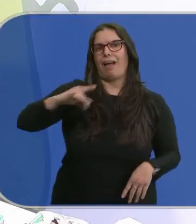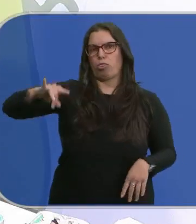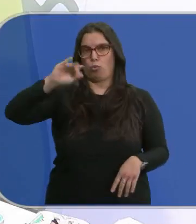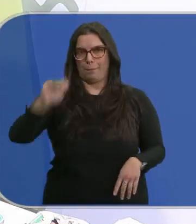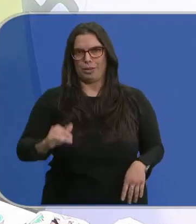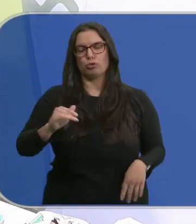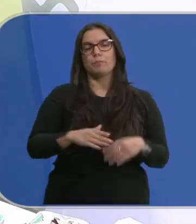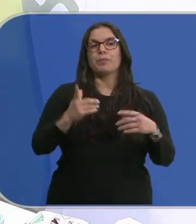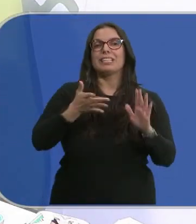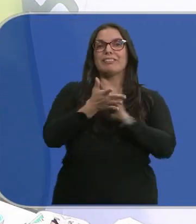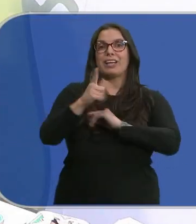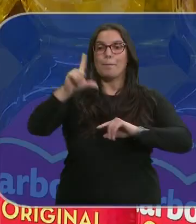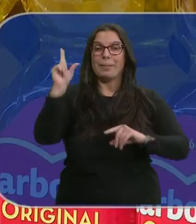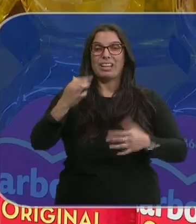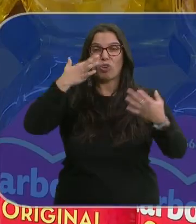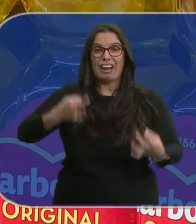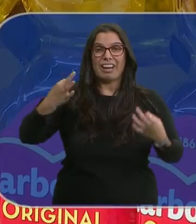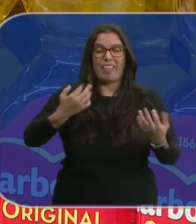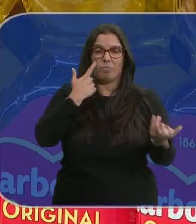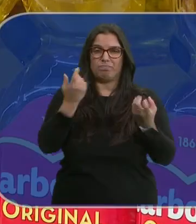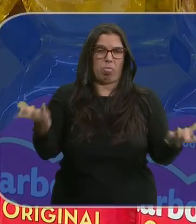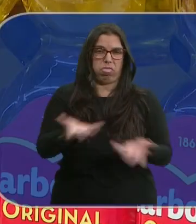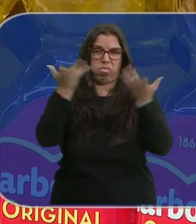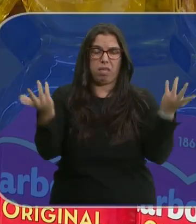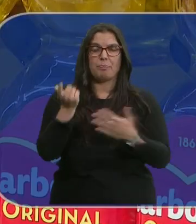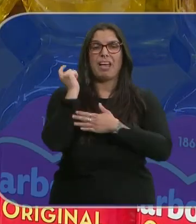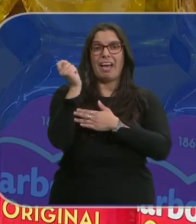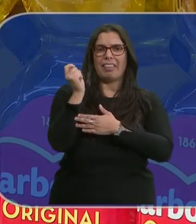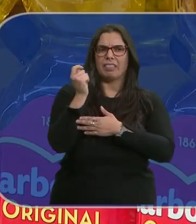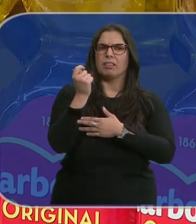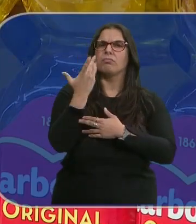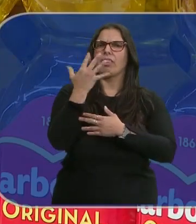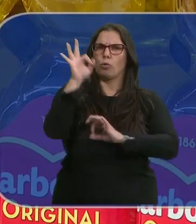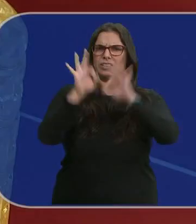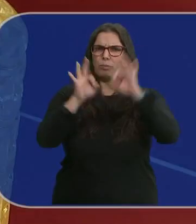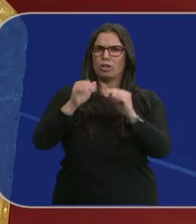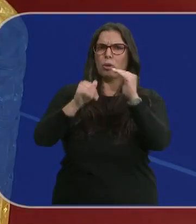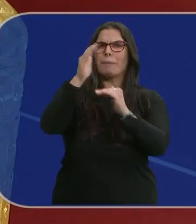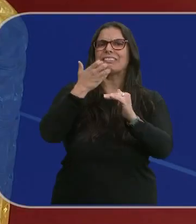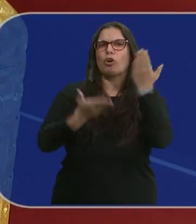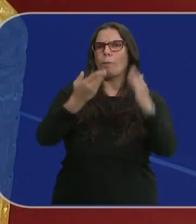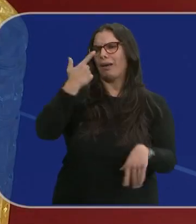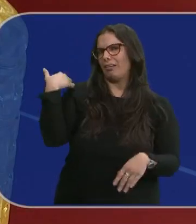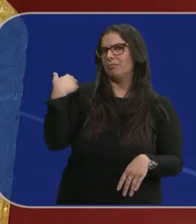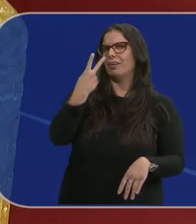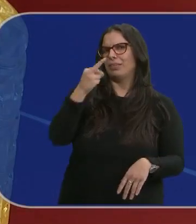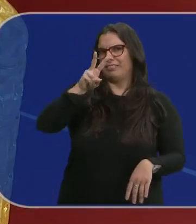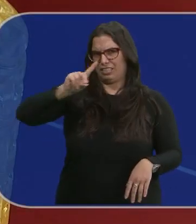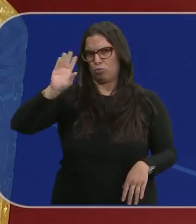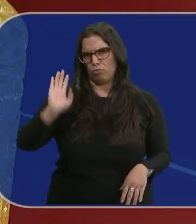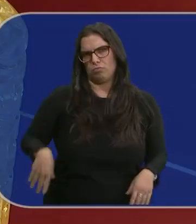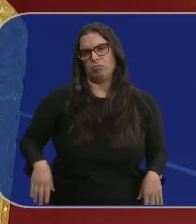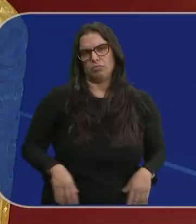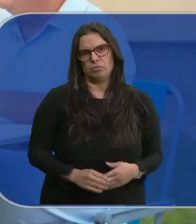Estas bajadas no implican un abaratamiento tangible para el consumidor. El aceite de oliva aún cuesta un 50% más que en 2021.